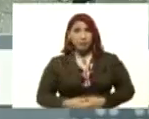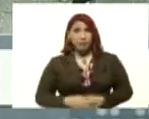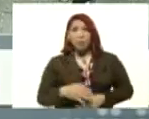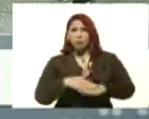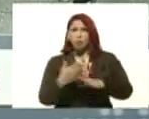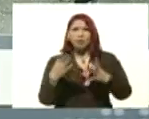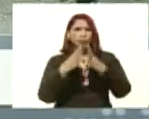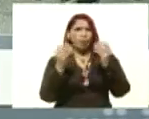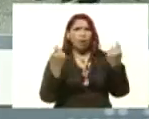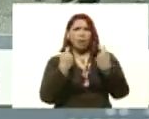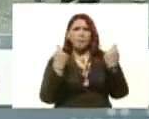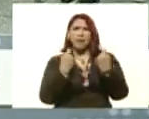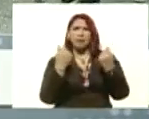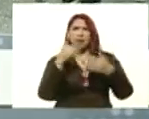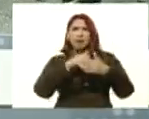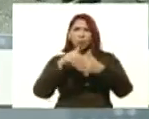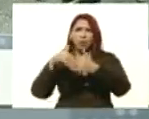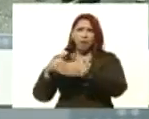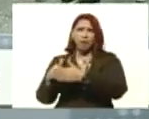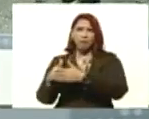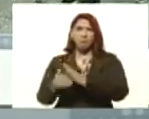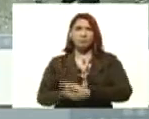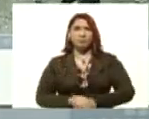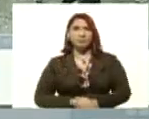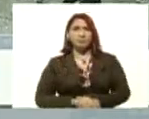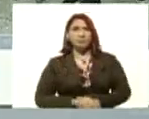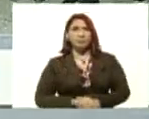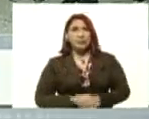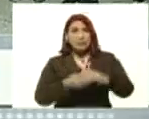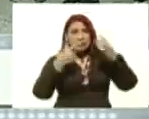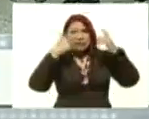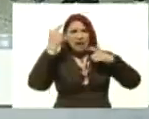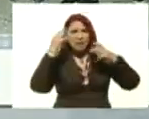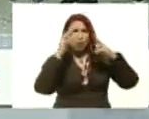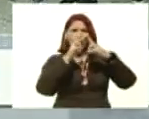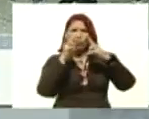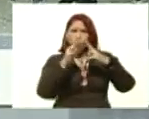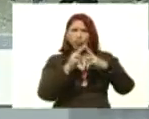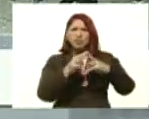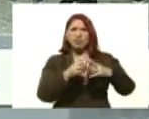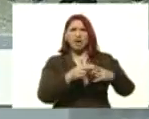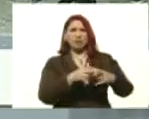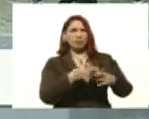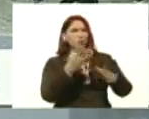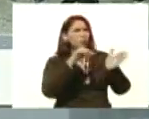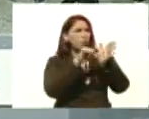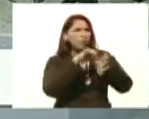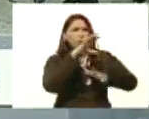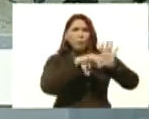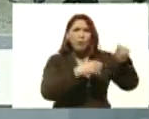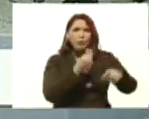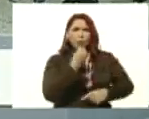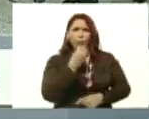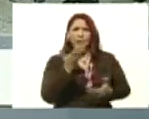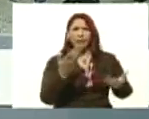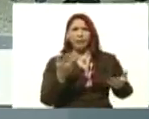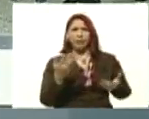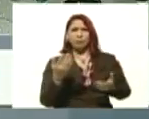todas sus campañas electorales. Y comandante Chávez conocía el abasto de la